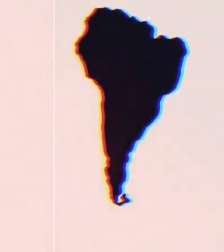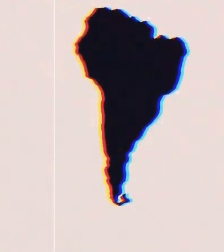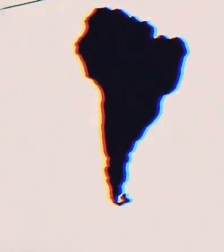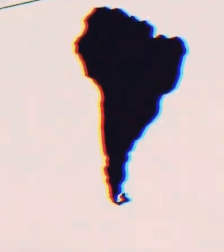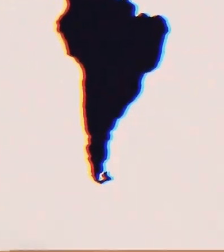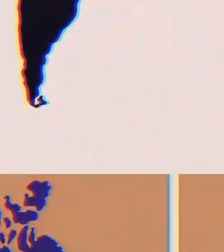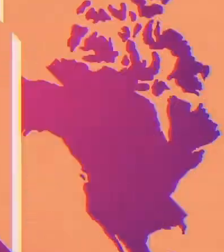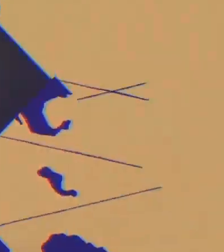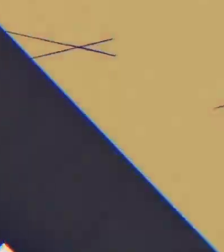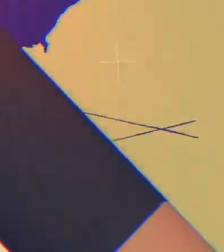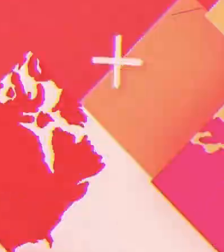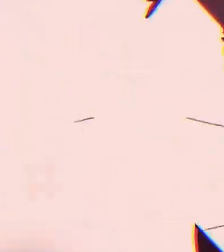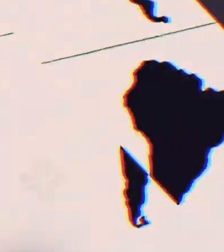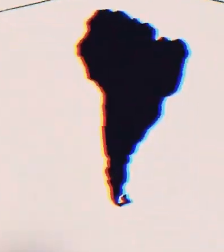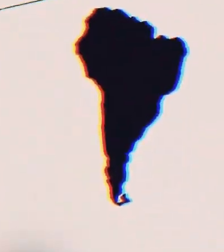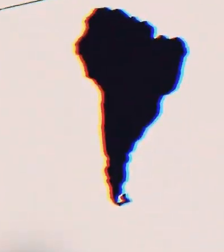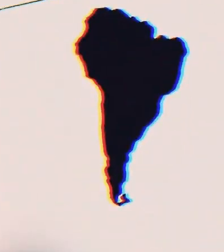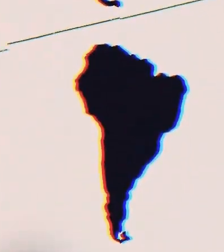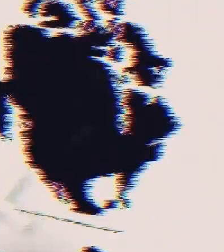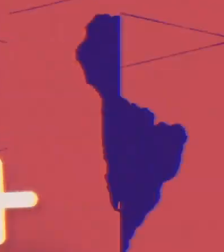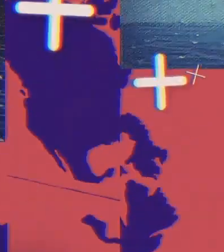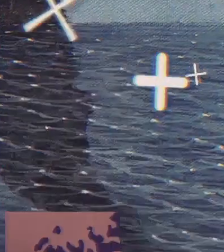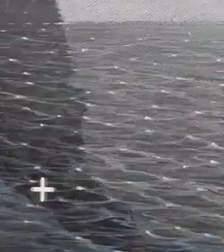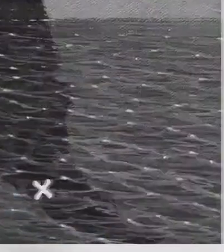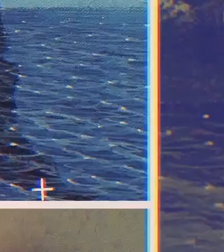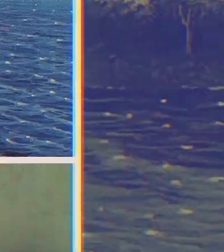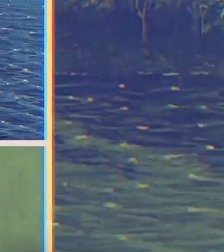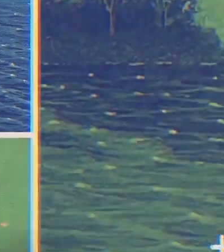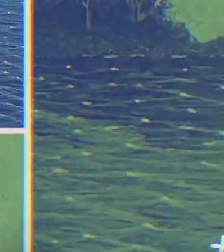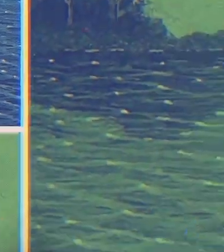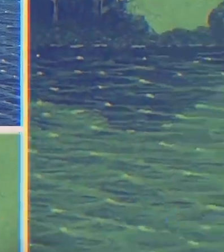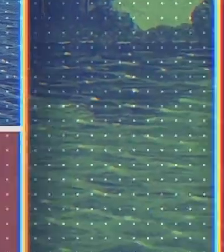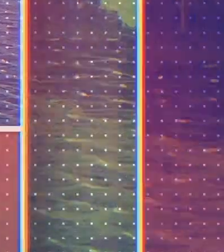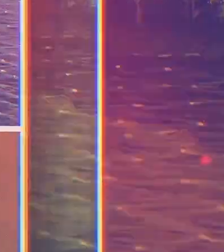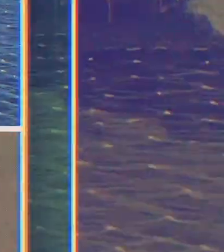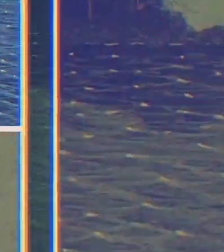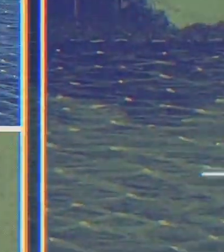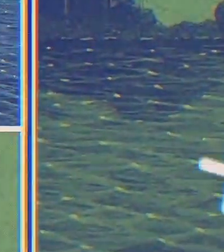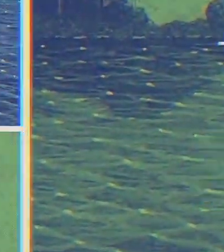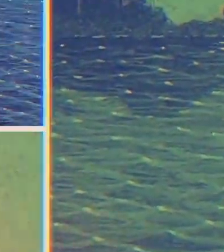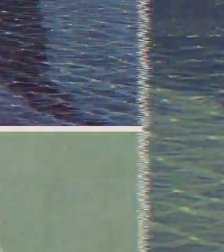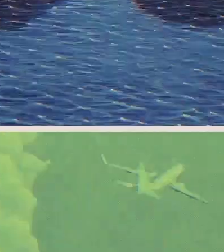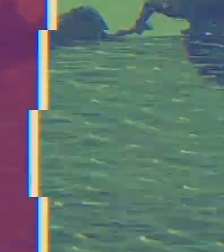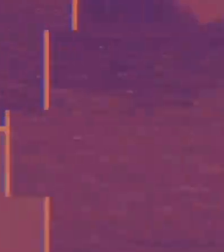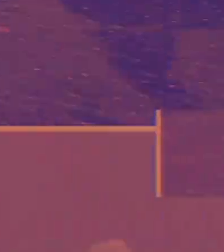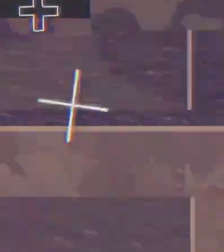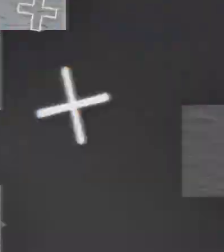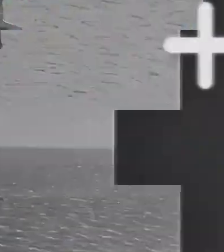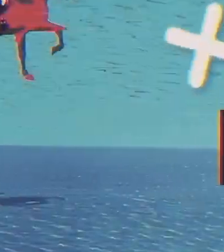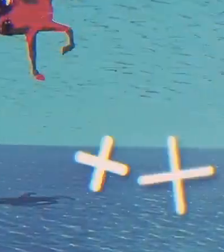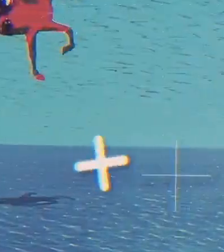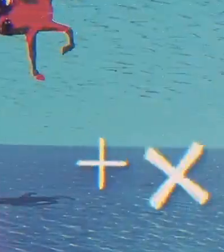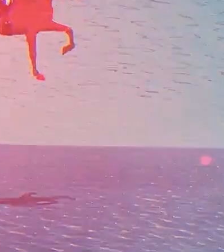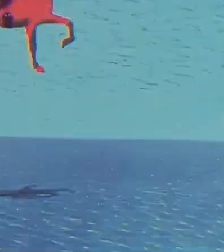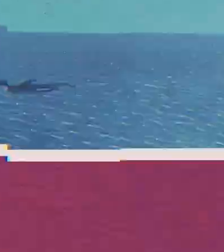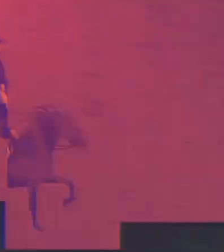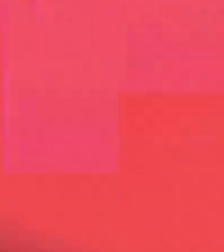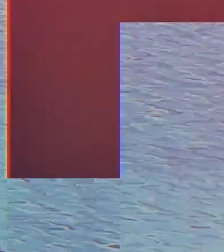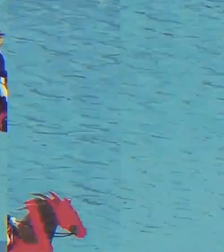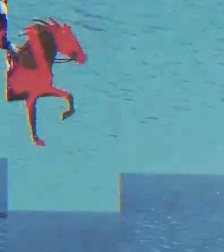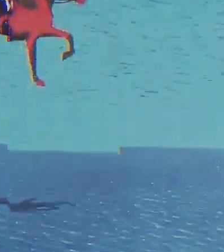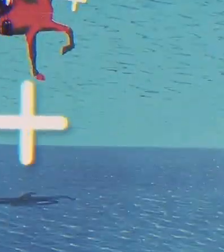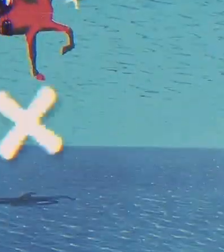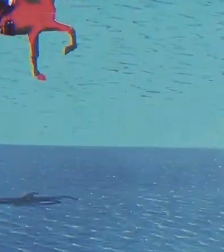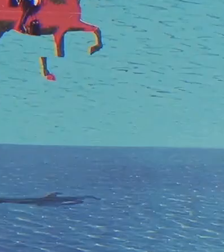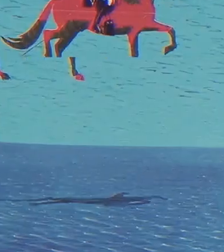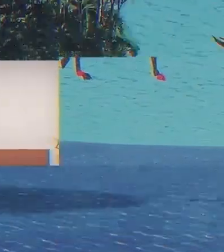continentales que la delimitan durante la Guerra Fría Centroamérica fue un territorio estratégico para Estados Unidos abrió escuelas de